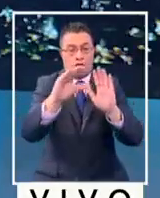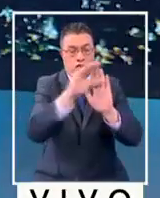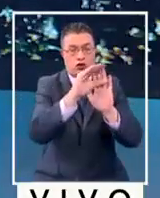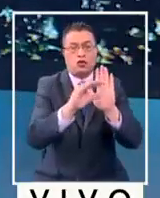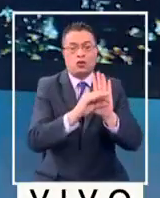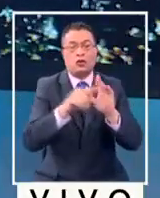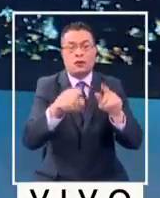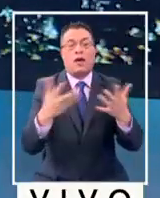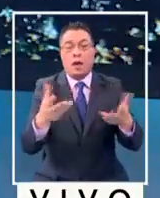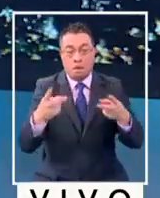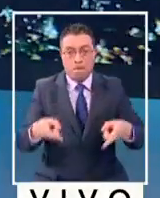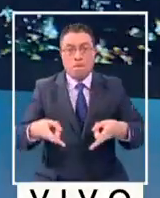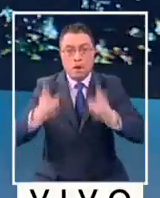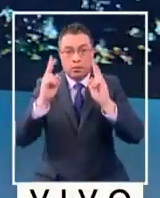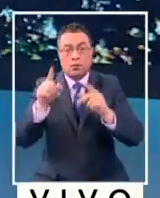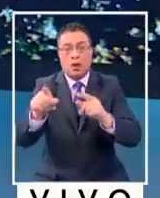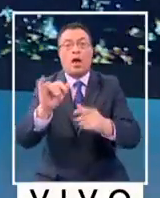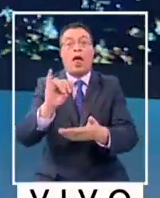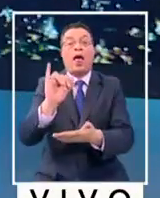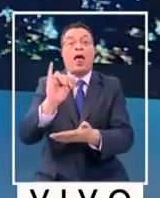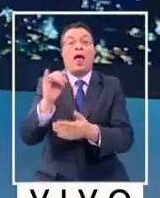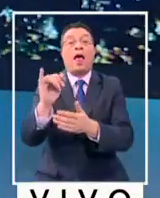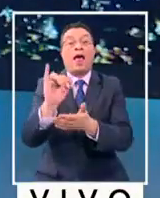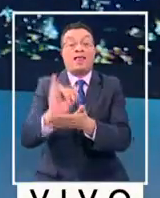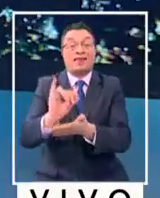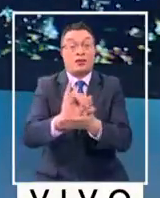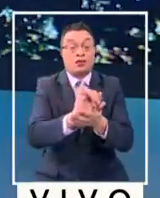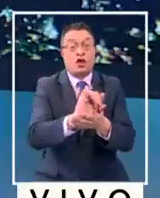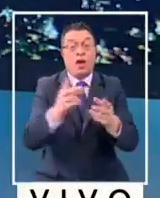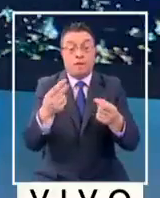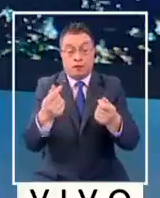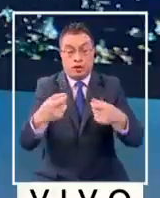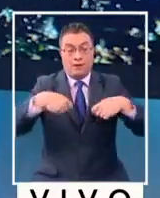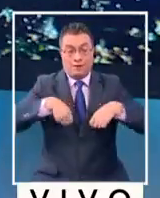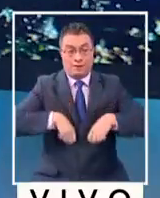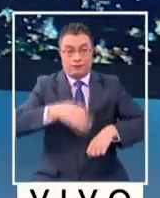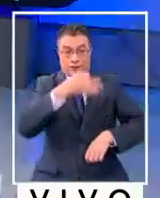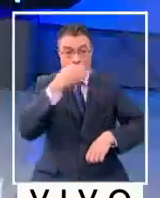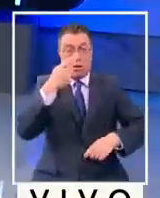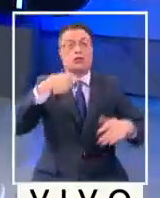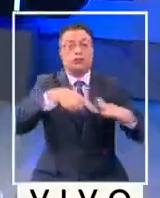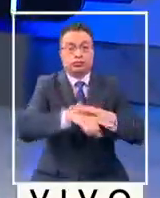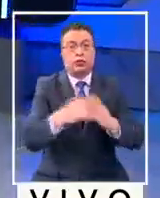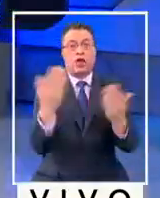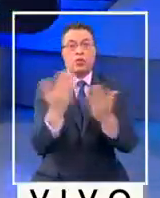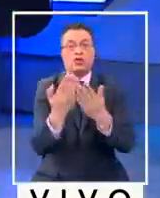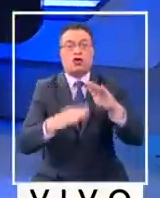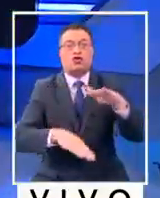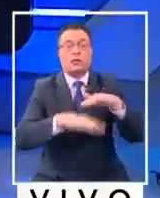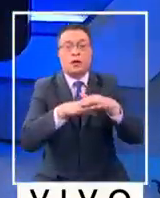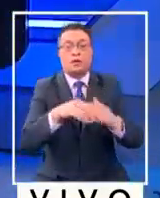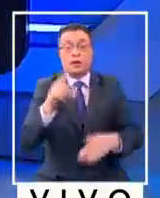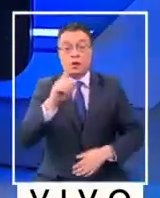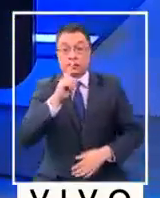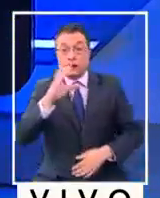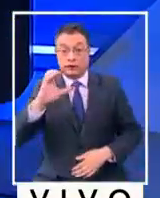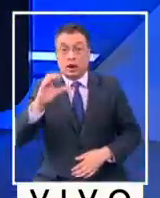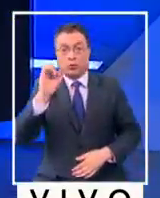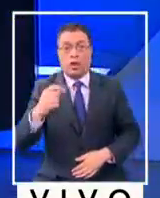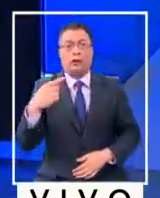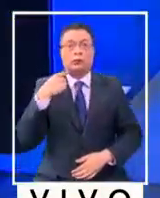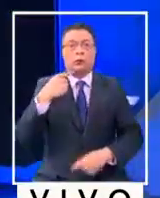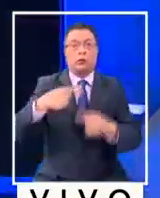Constitucional al permitirle a entidades con fines de lucro entrar a la educación superior. Con esto, el TC podría haber sellado su